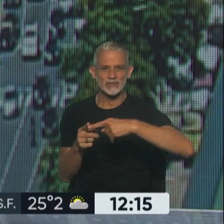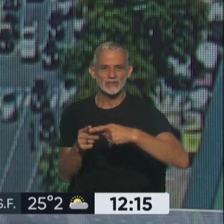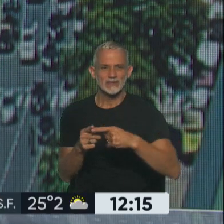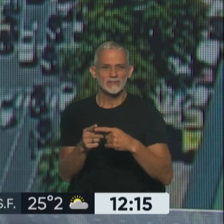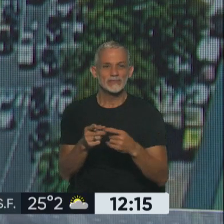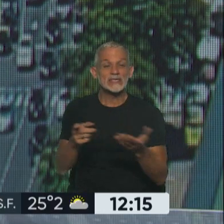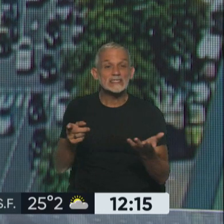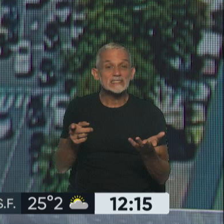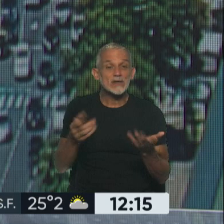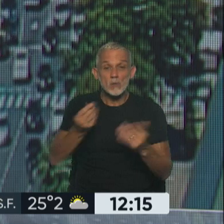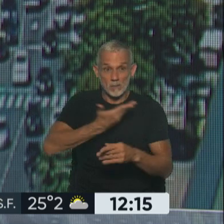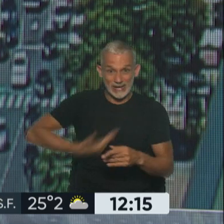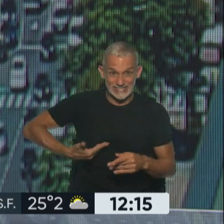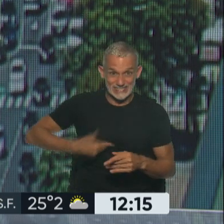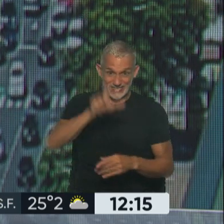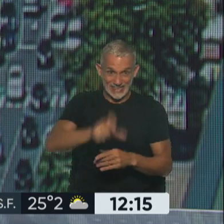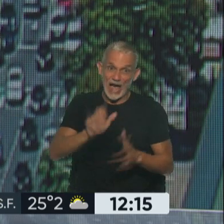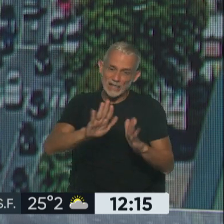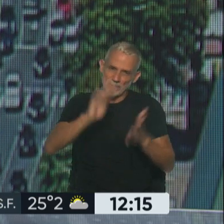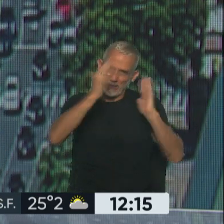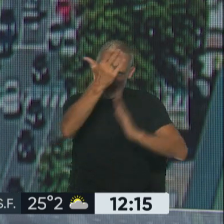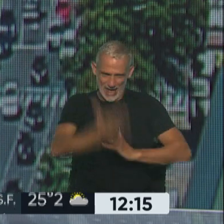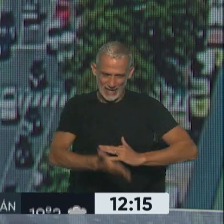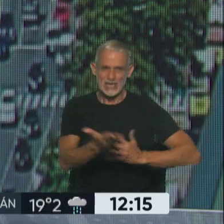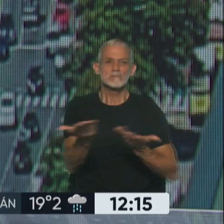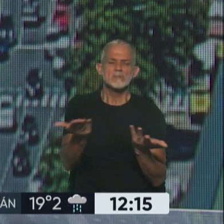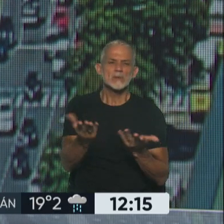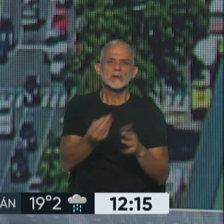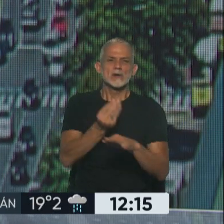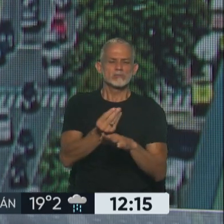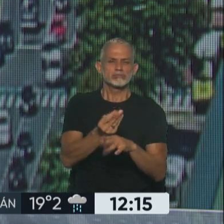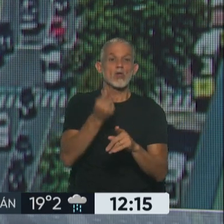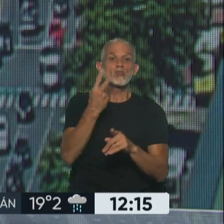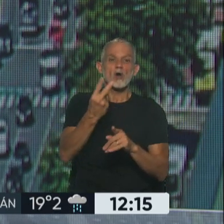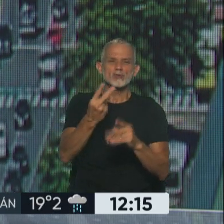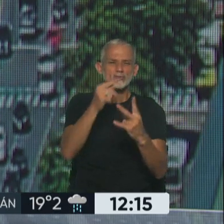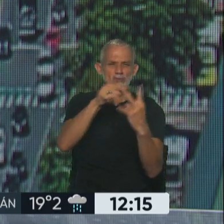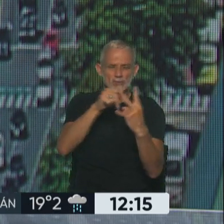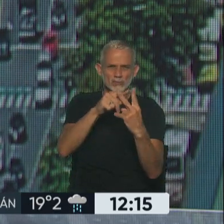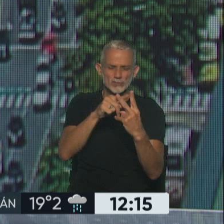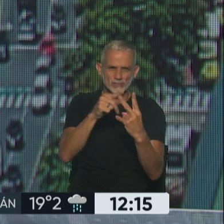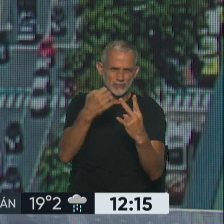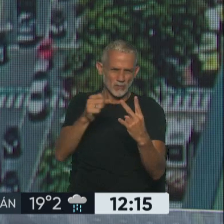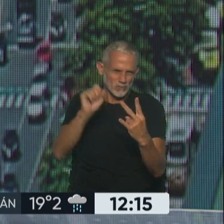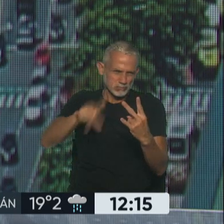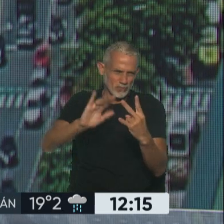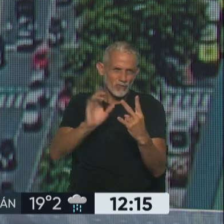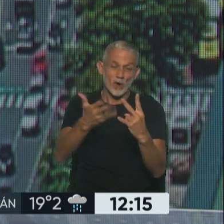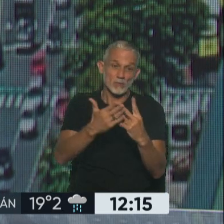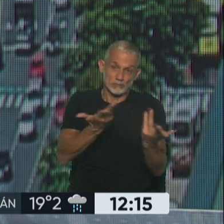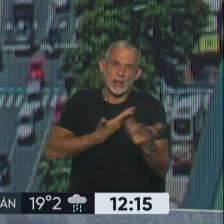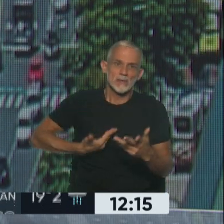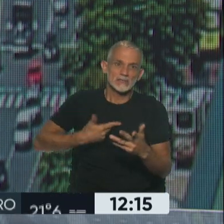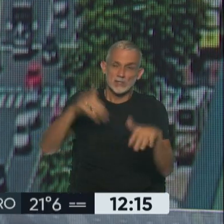siguiente, un presidente como Milei llega con 2 características principales. Una, ser el presidente